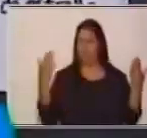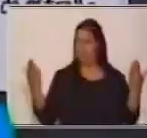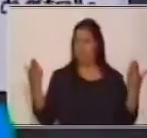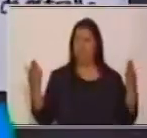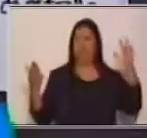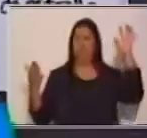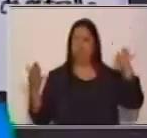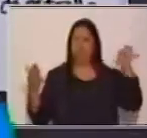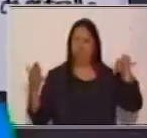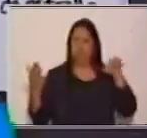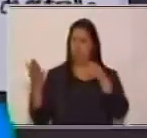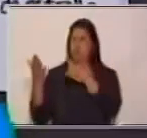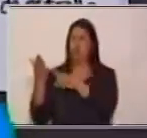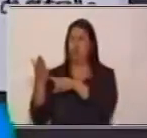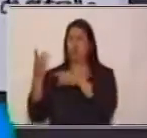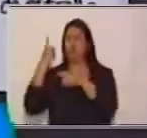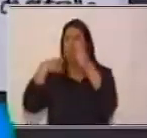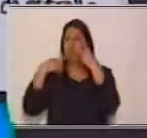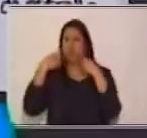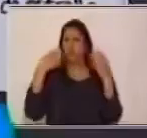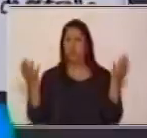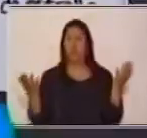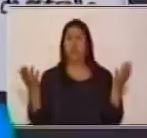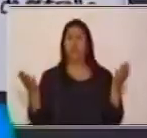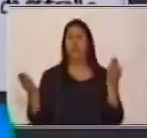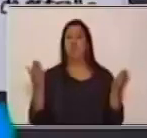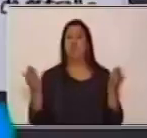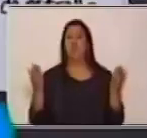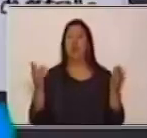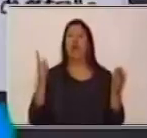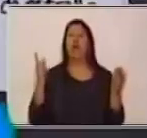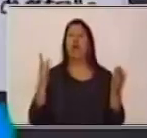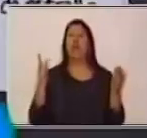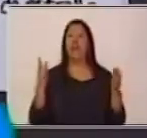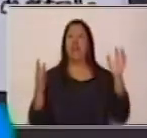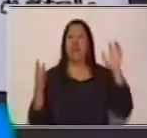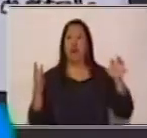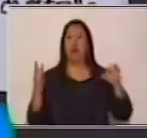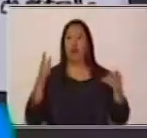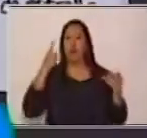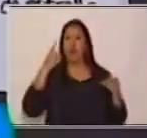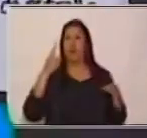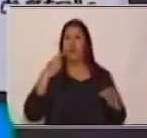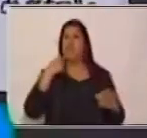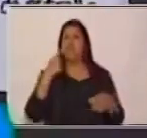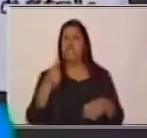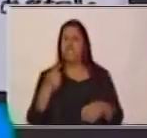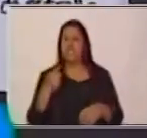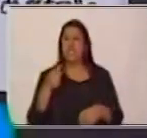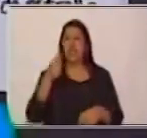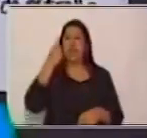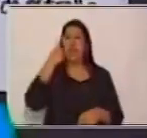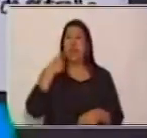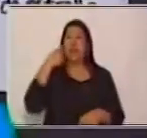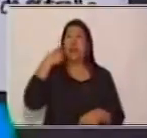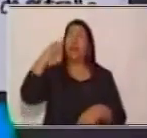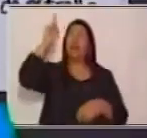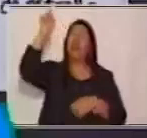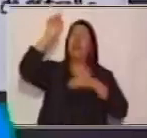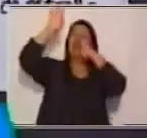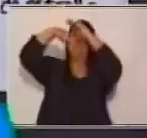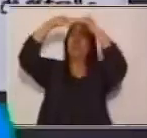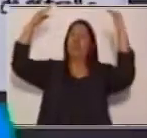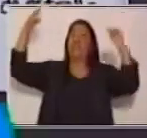con la lluvia, las gotas del cielo, las lágrimas del cielo. Si te das cuenta, no estamos mencionando en